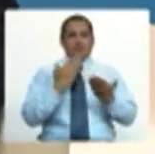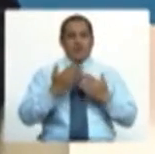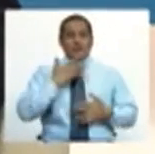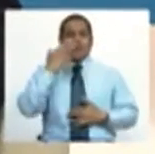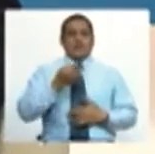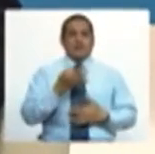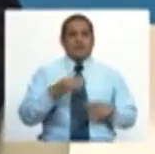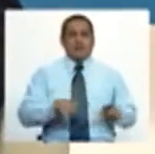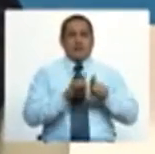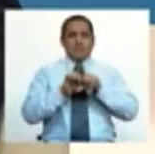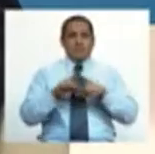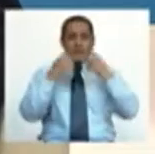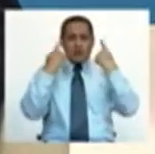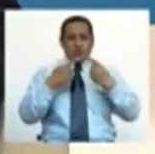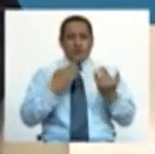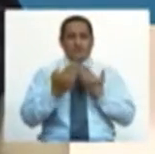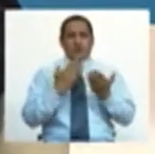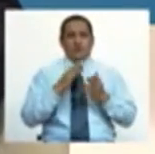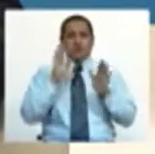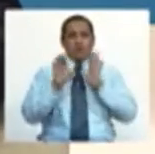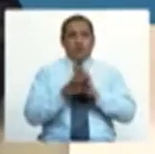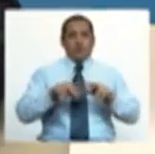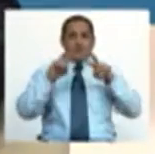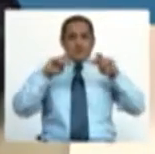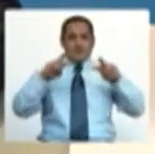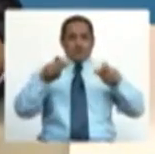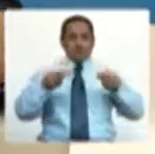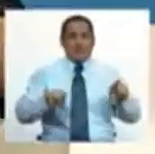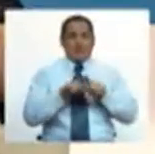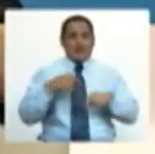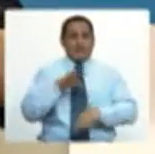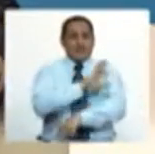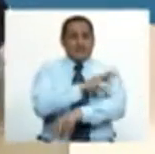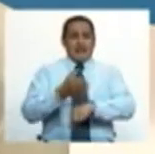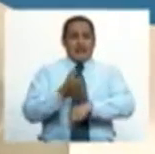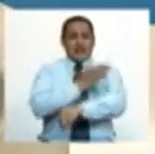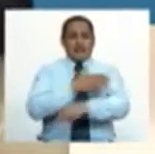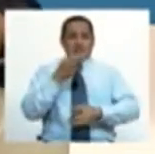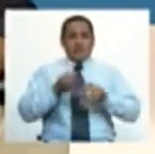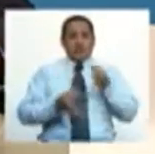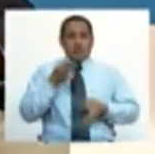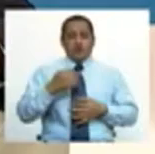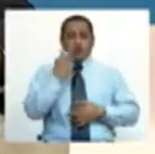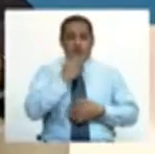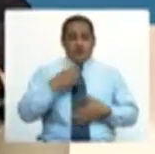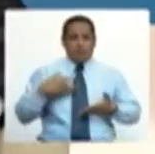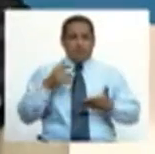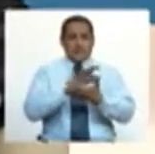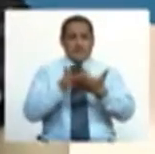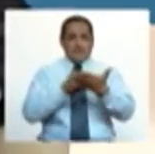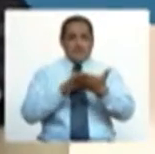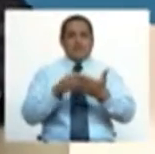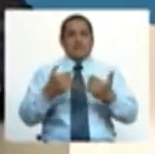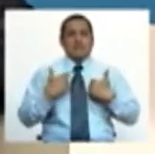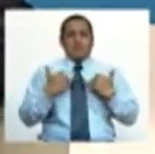oral, de manera tal que, si bien la investigación que realiza el fiscal antes del juicio oral puede ser escrita y